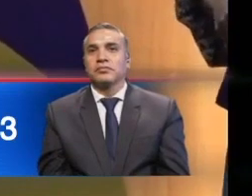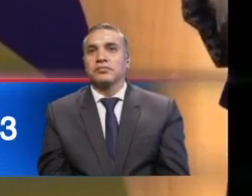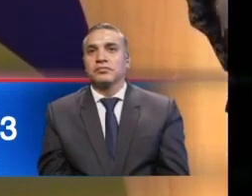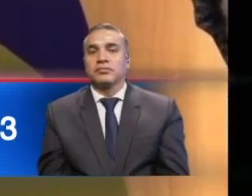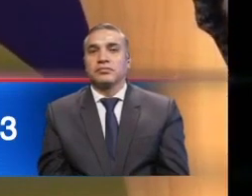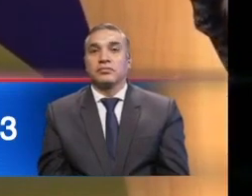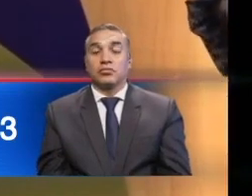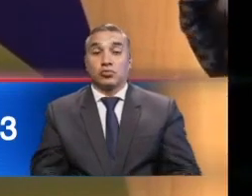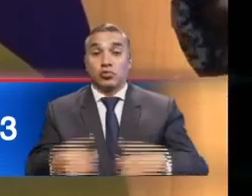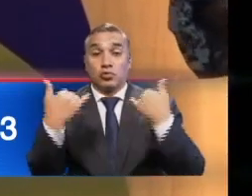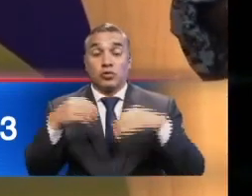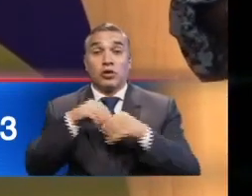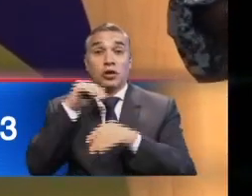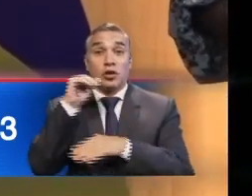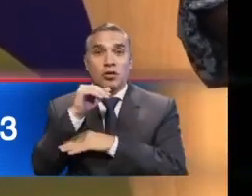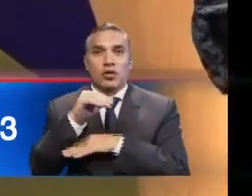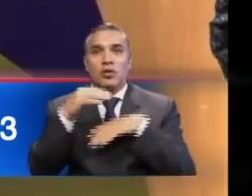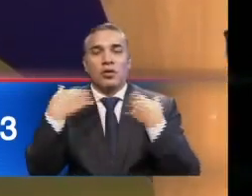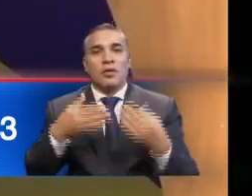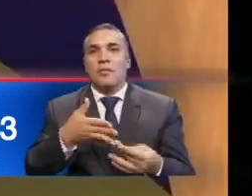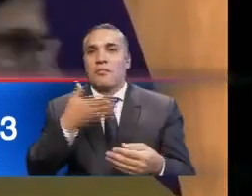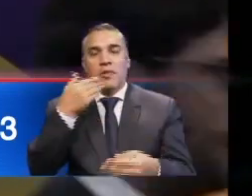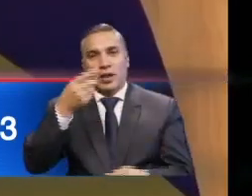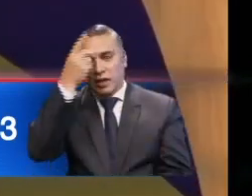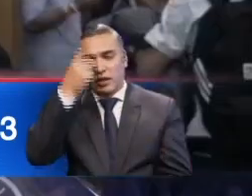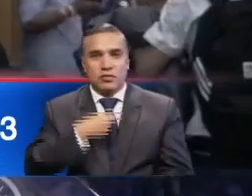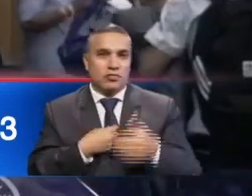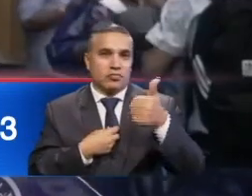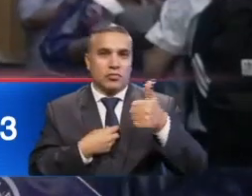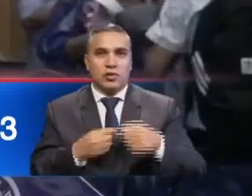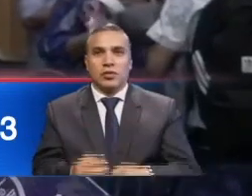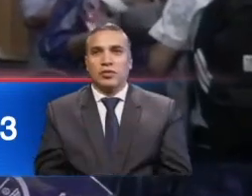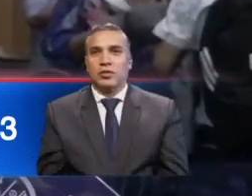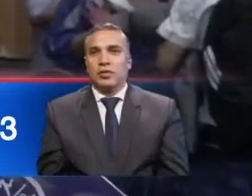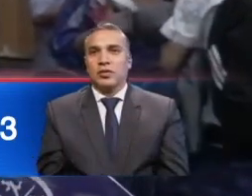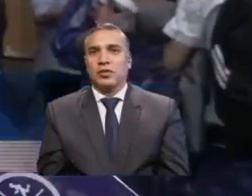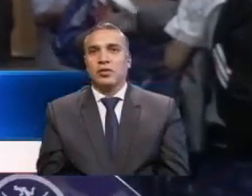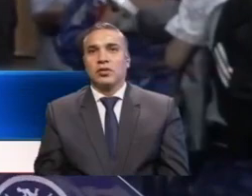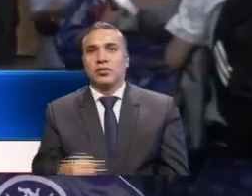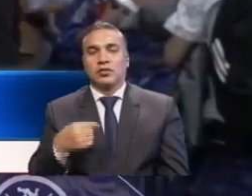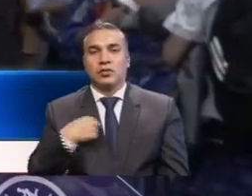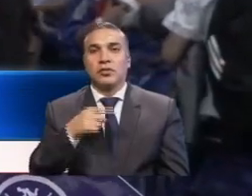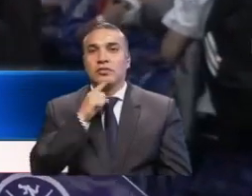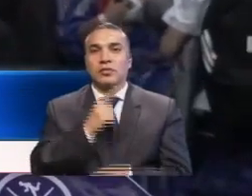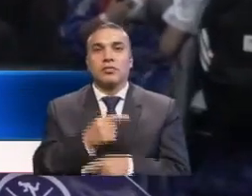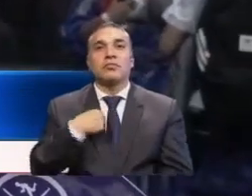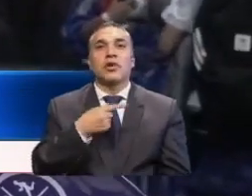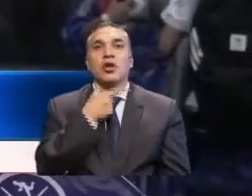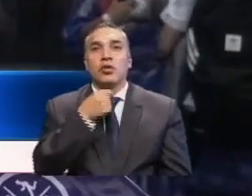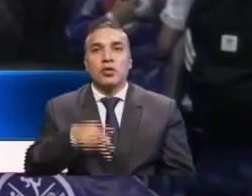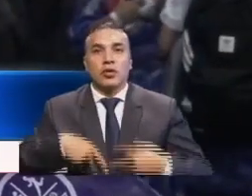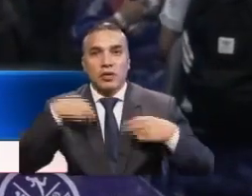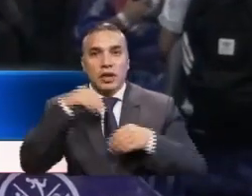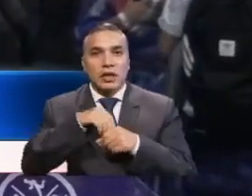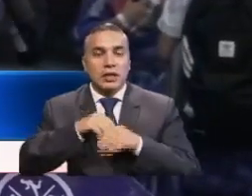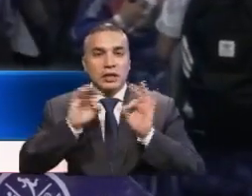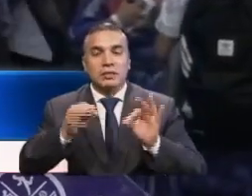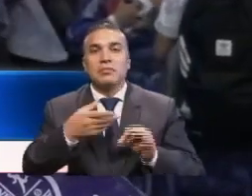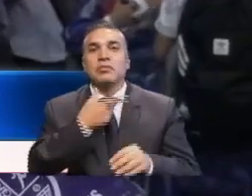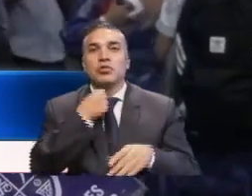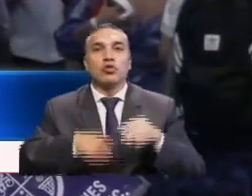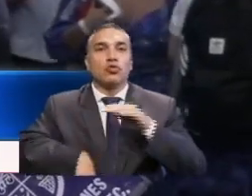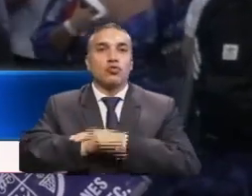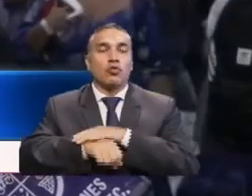que jugar en Ecuador fue su mejor decisión. Por eso estoy hoy en día acá, porque me gusta vivir acá, me gusta el